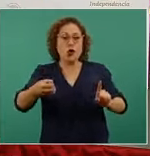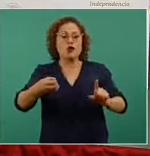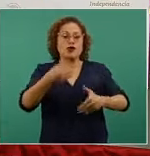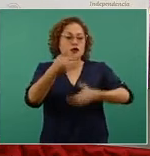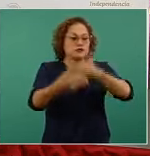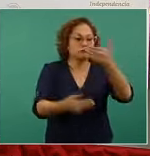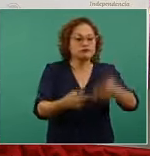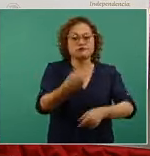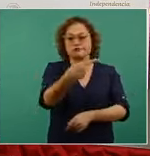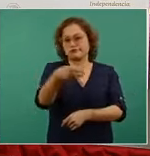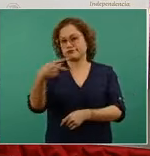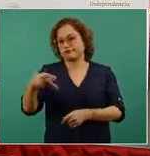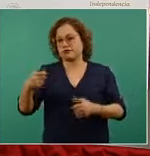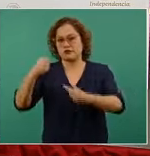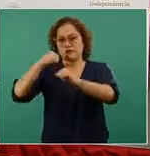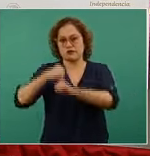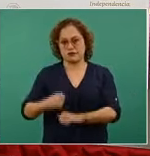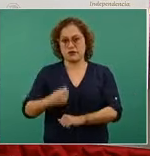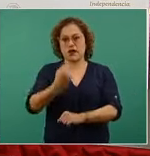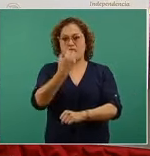al nivel operativo